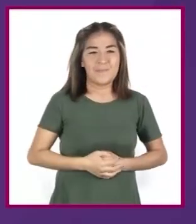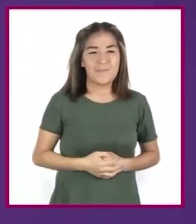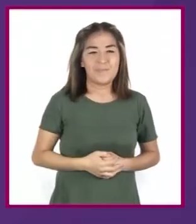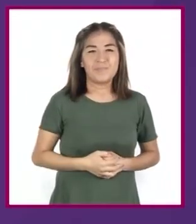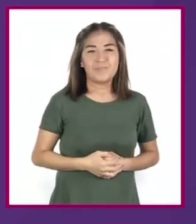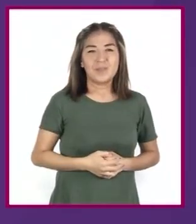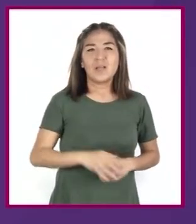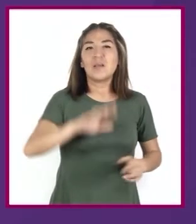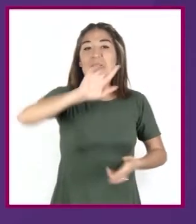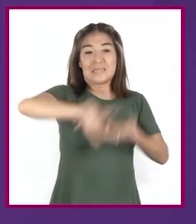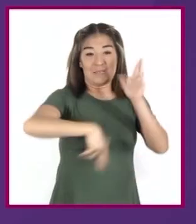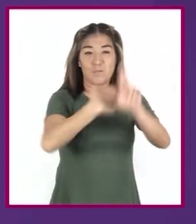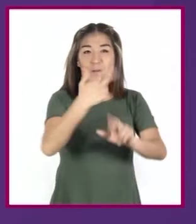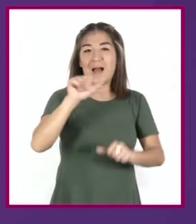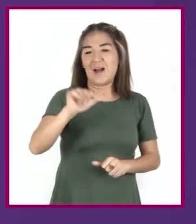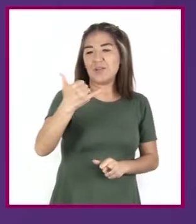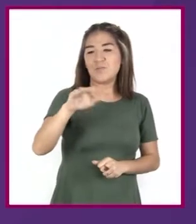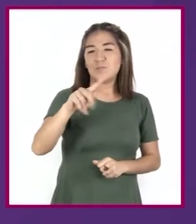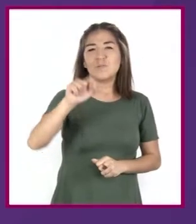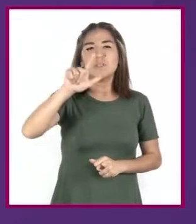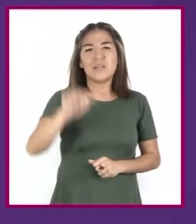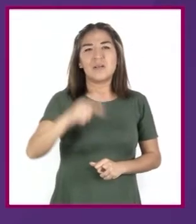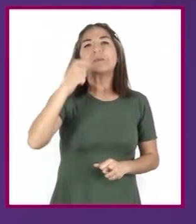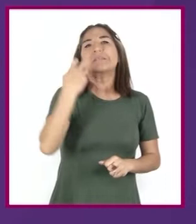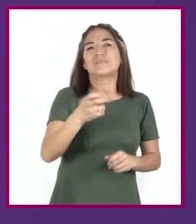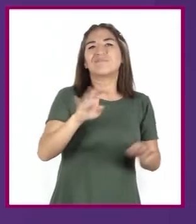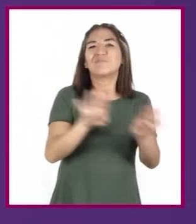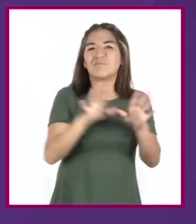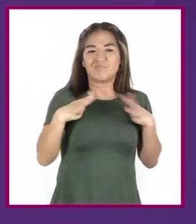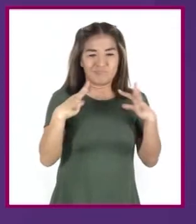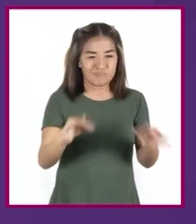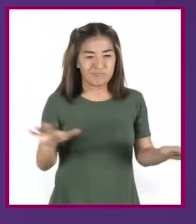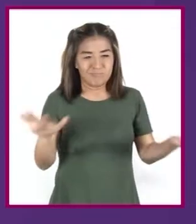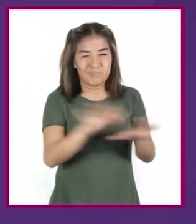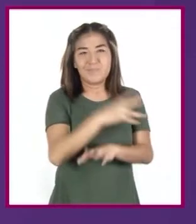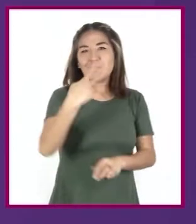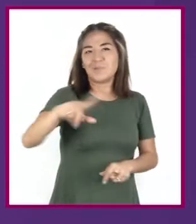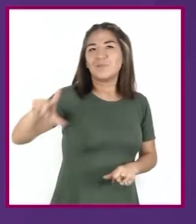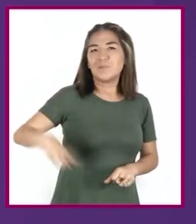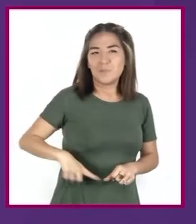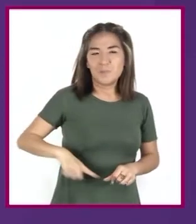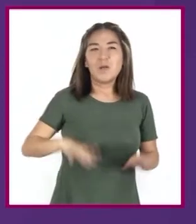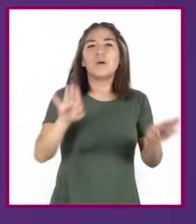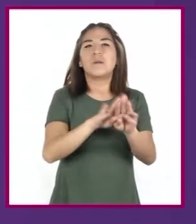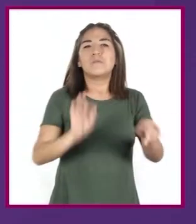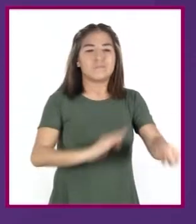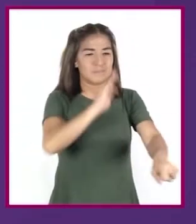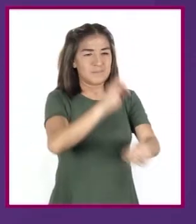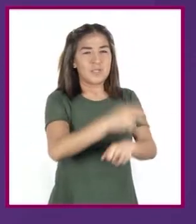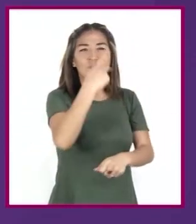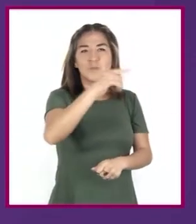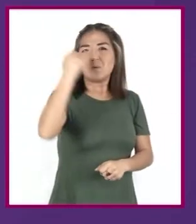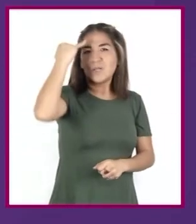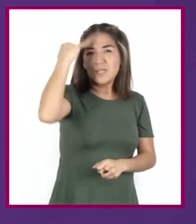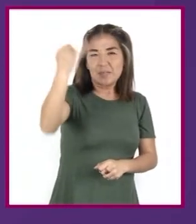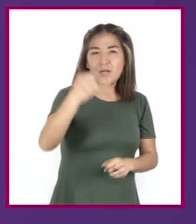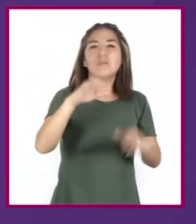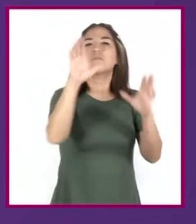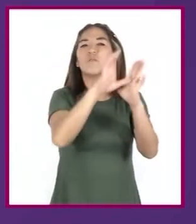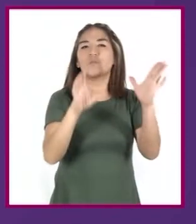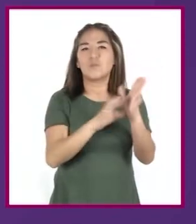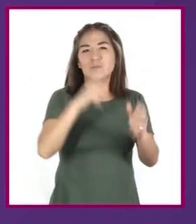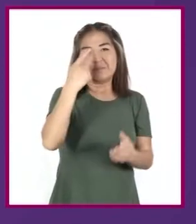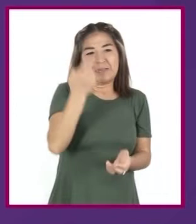La Revolución de Ayutla propició cambios estructurales en el gobierno, respaldó las bases ideológicas de la Constitución